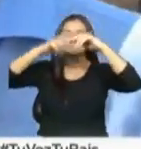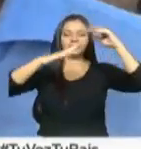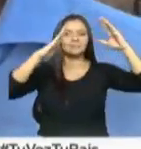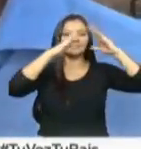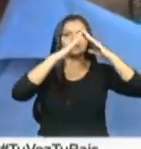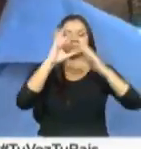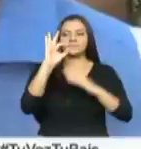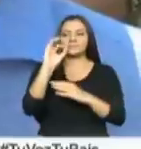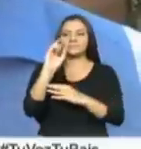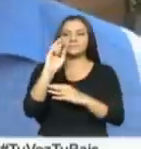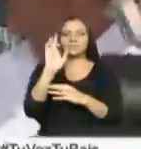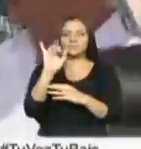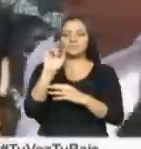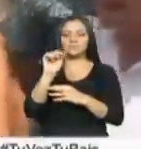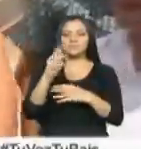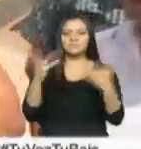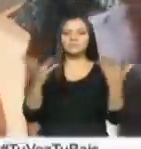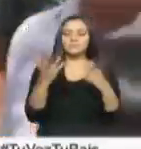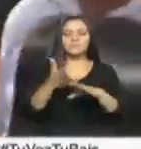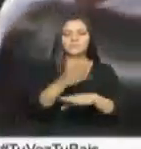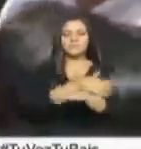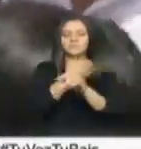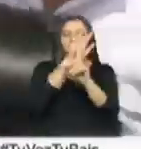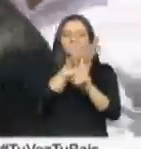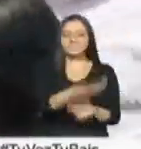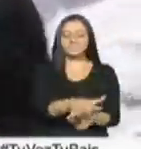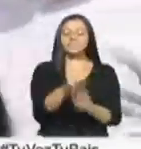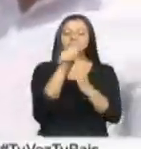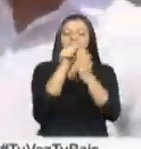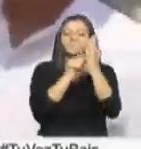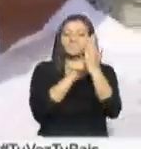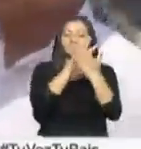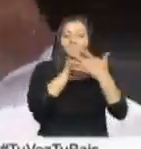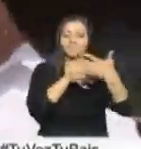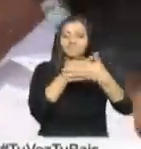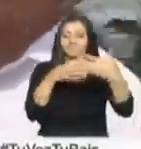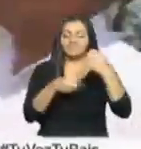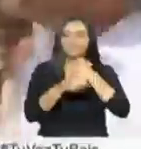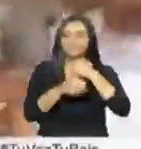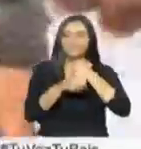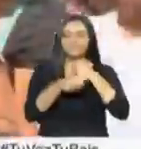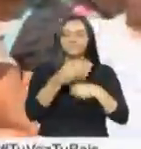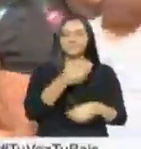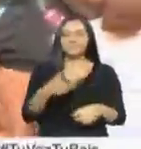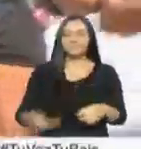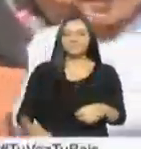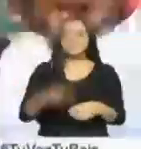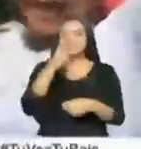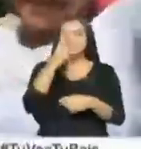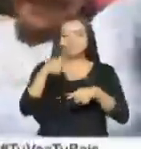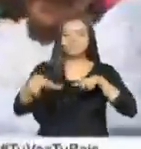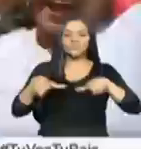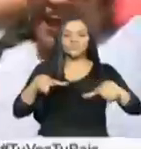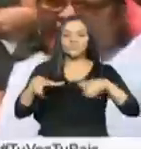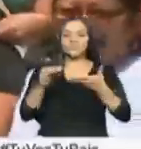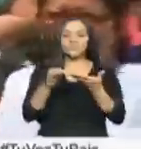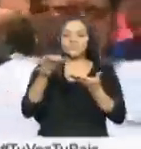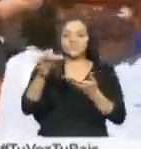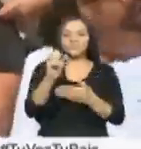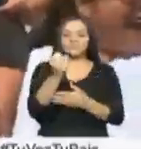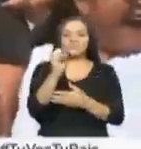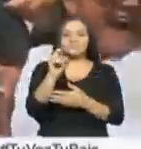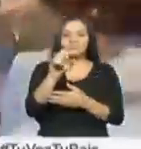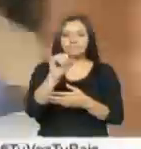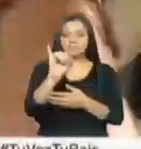Fortín, un sector antes olvidado. Durante su agenda de trabajo en Guayaquil, el segundo mandatario en el sector de Monte Sinaí entregó